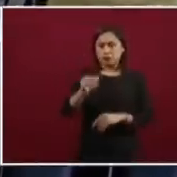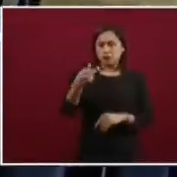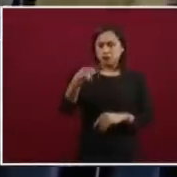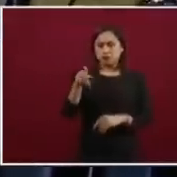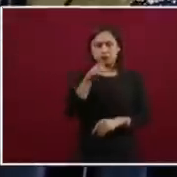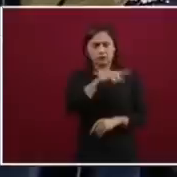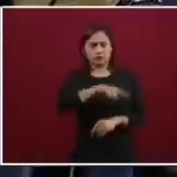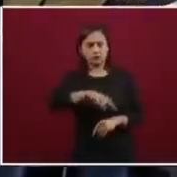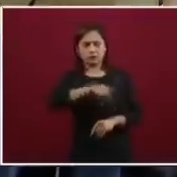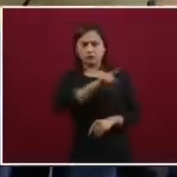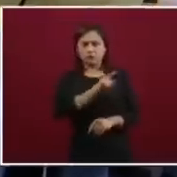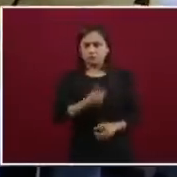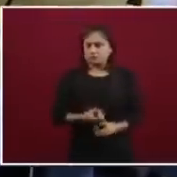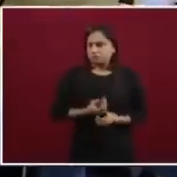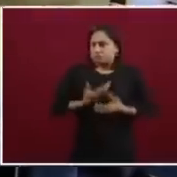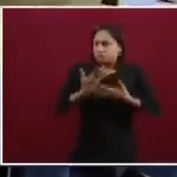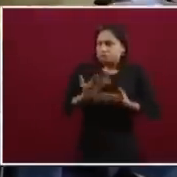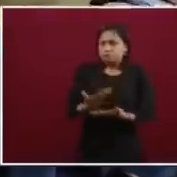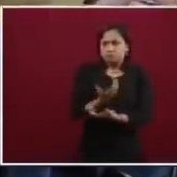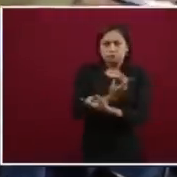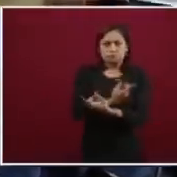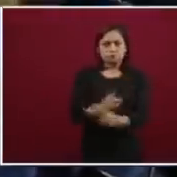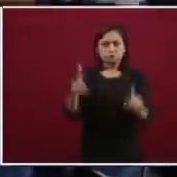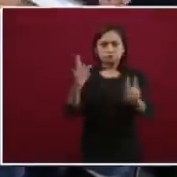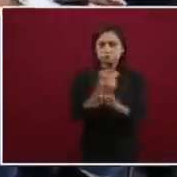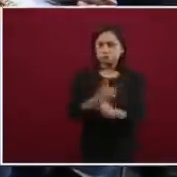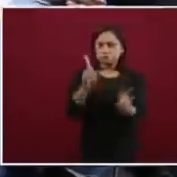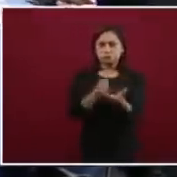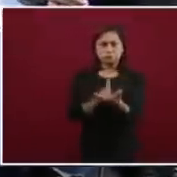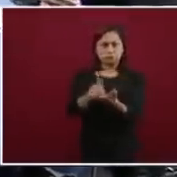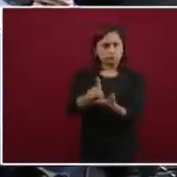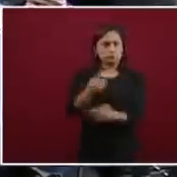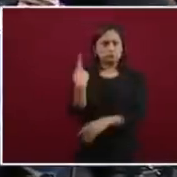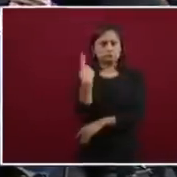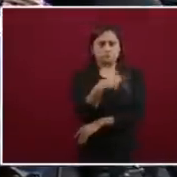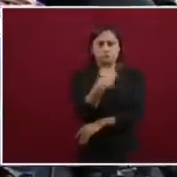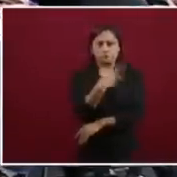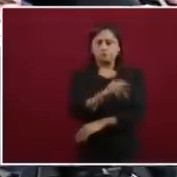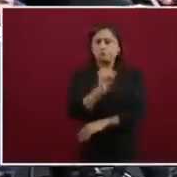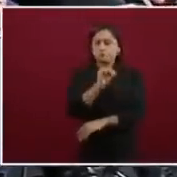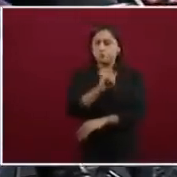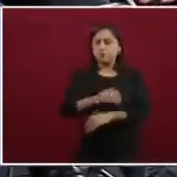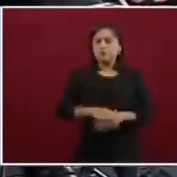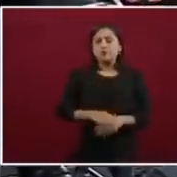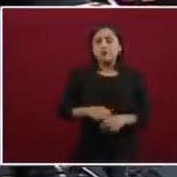expresarse a manifestarse a lo mejor no tiene